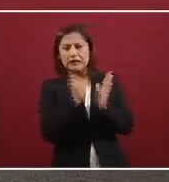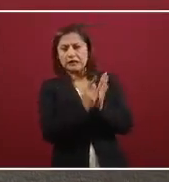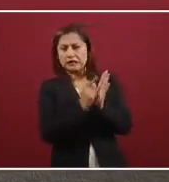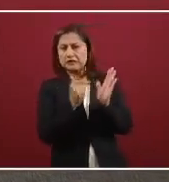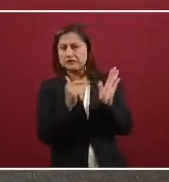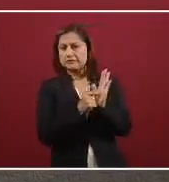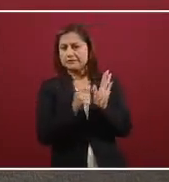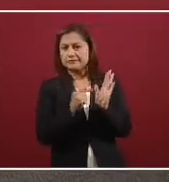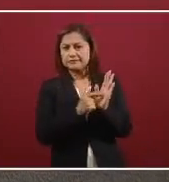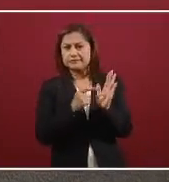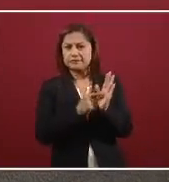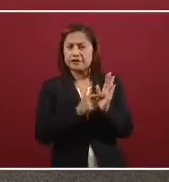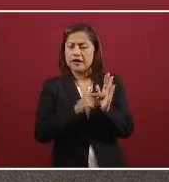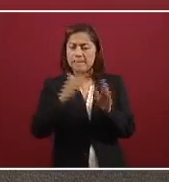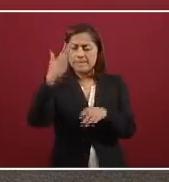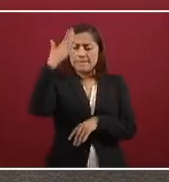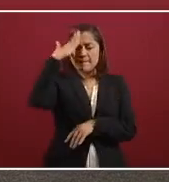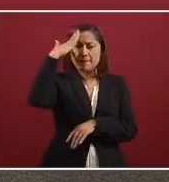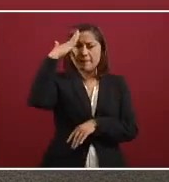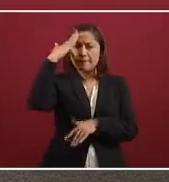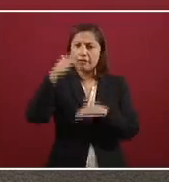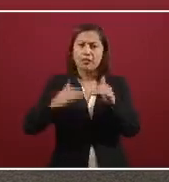ley nadie.